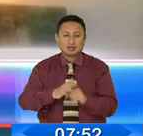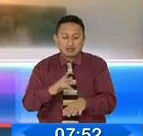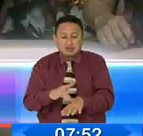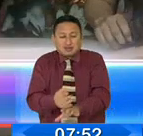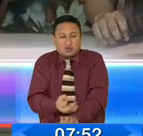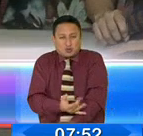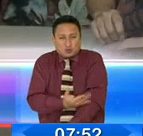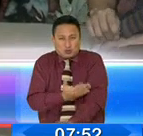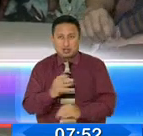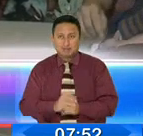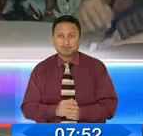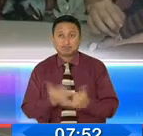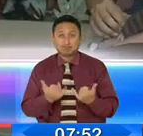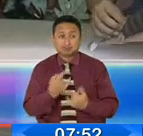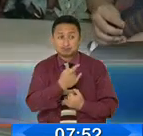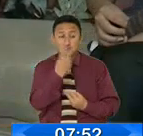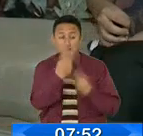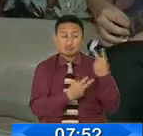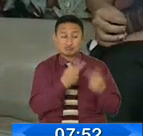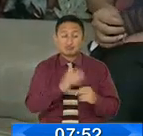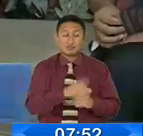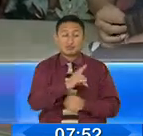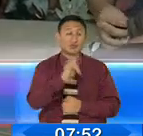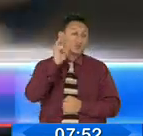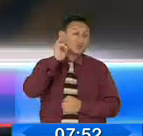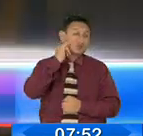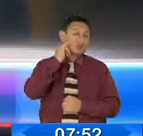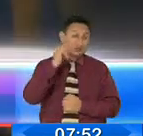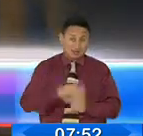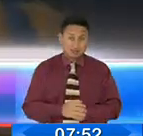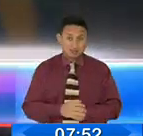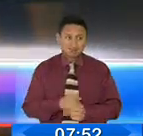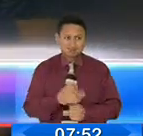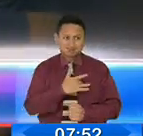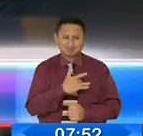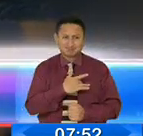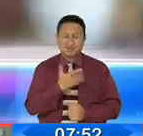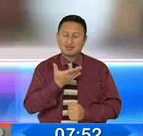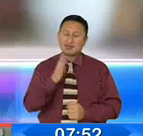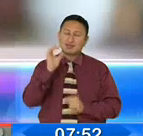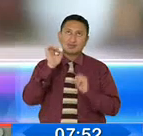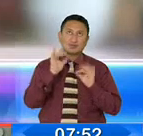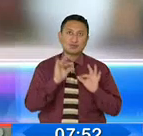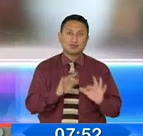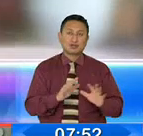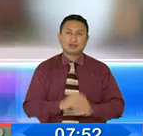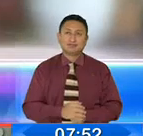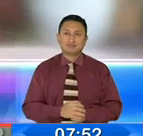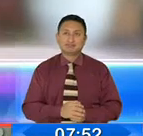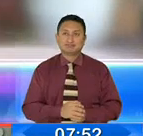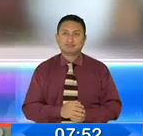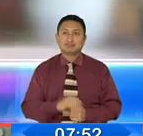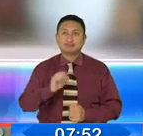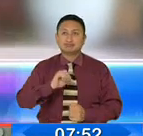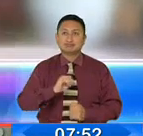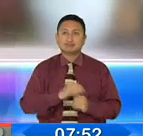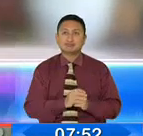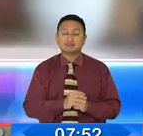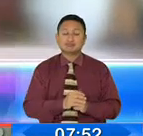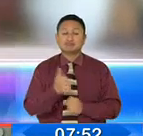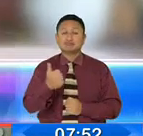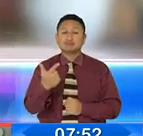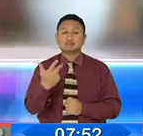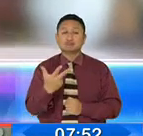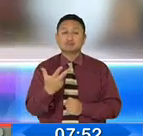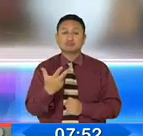sensibilidad. Hoy visitamos la casa de este pequeño maravilla. Se sienten bendecidos. Sí, nos dan tres opciones. La